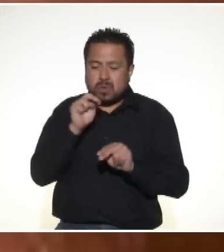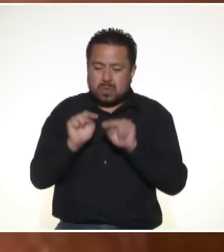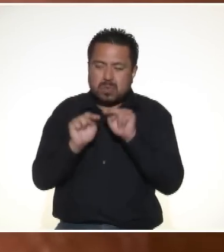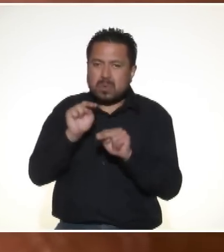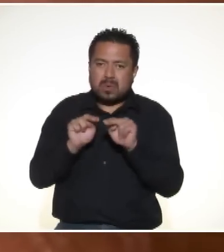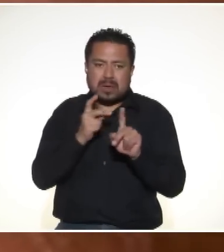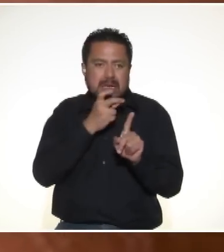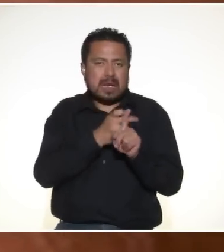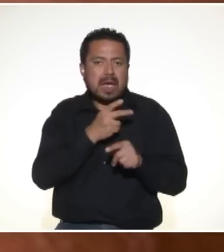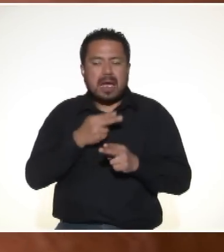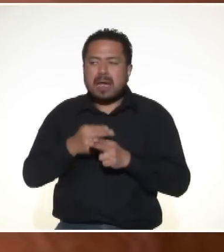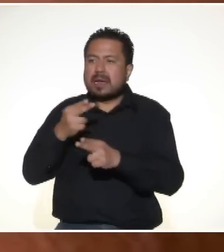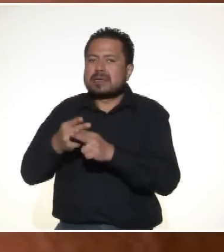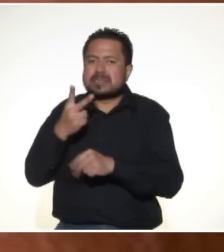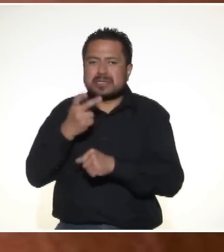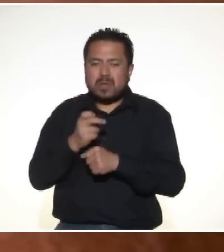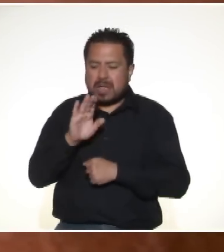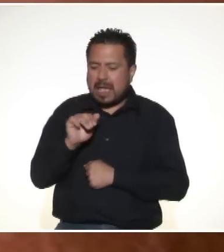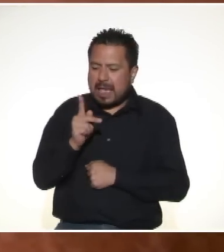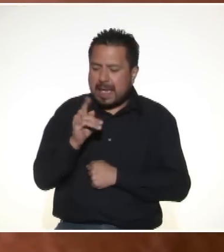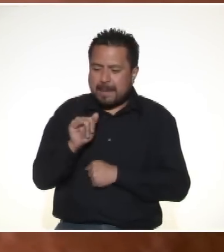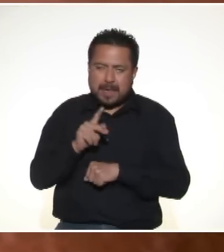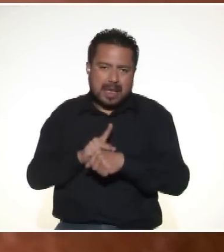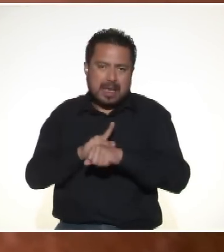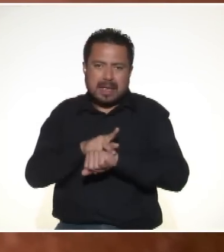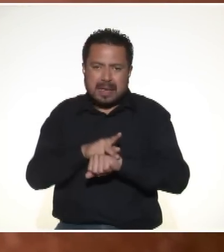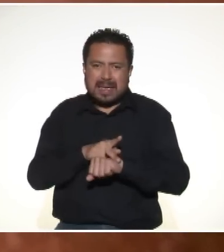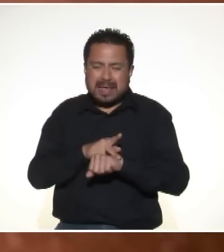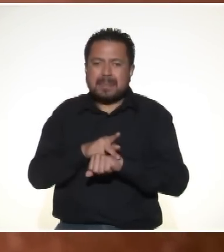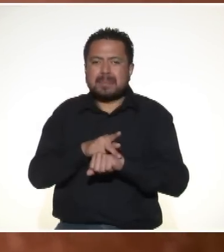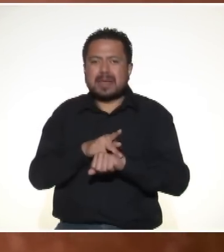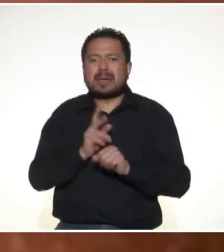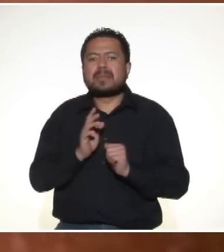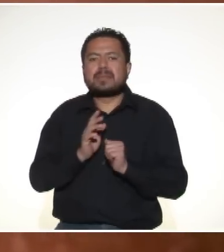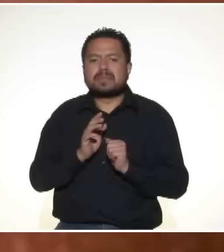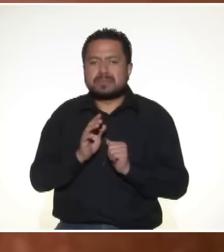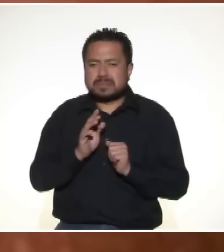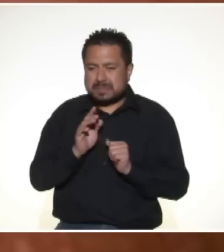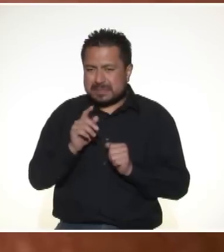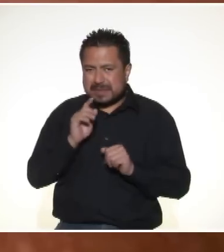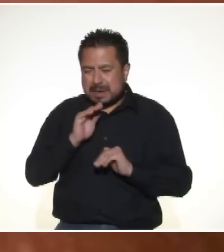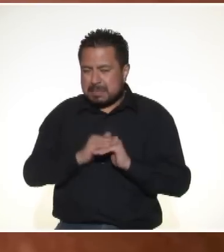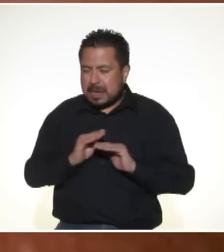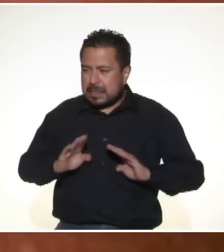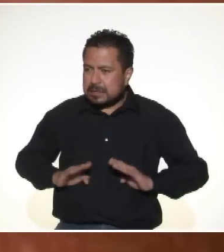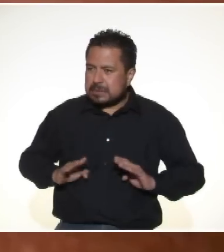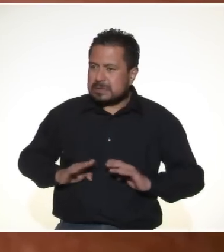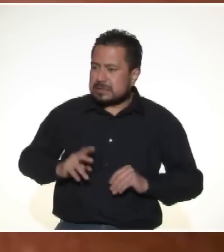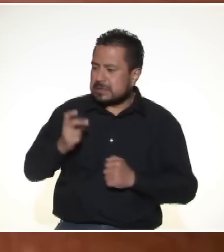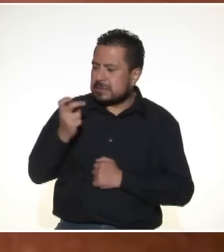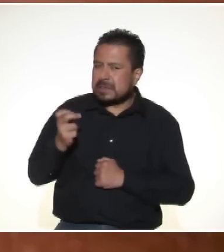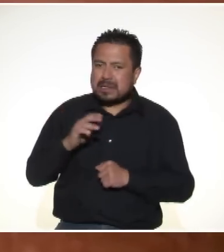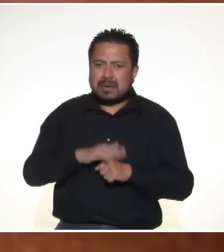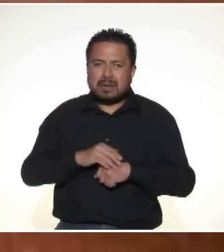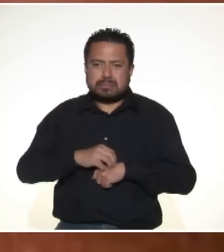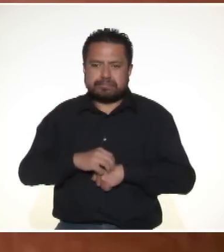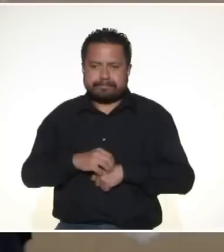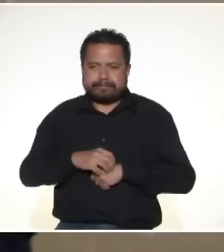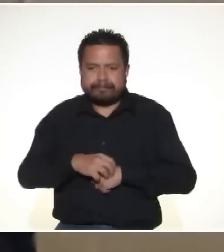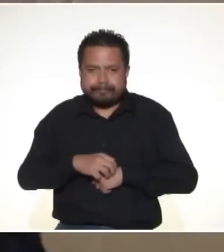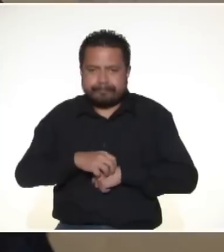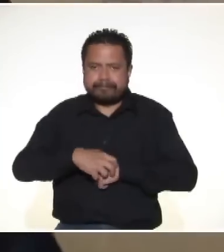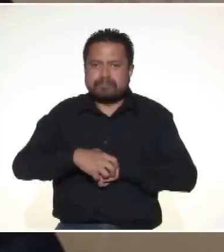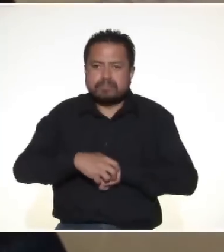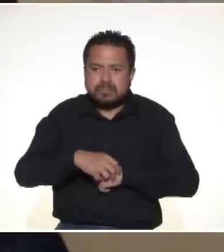esta afecta hasta la segunda capa de la piel, que sería la epidermis, dermis. Y aquí algo muy característico son las ampollas. Y tenemos